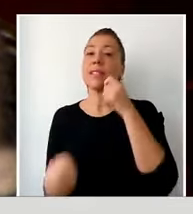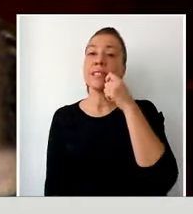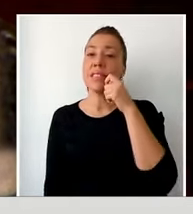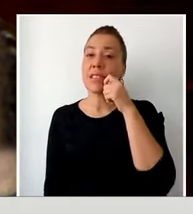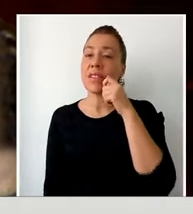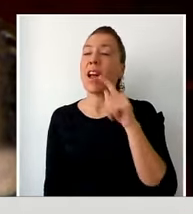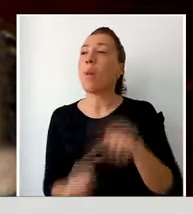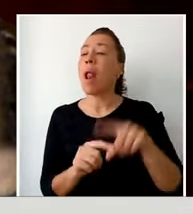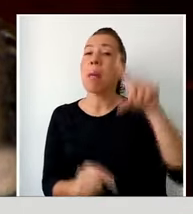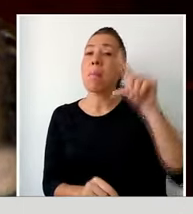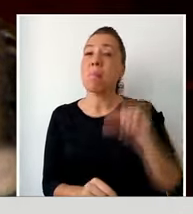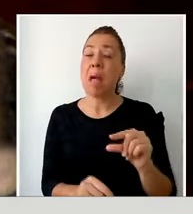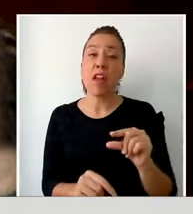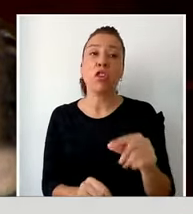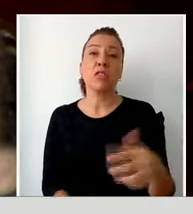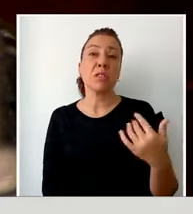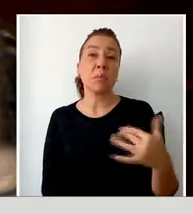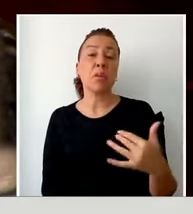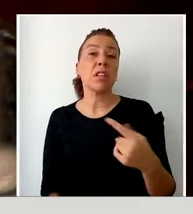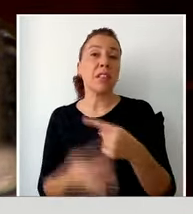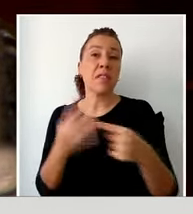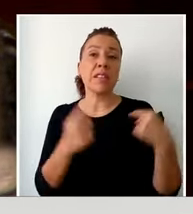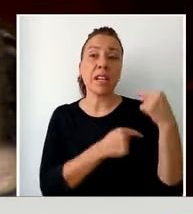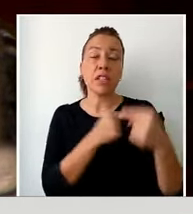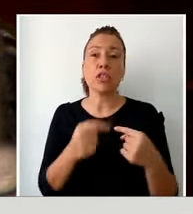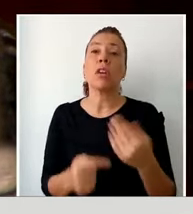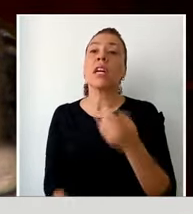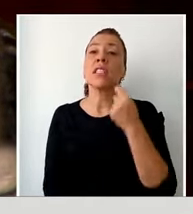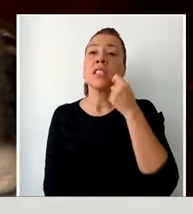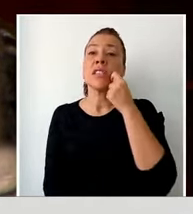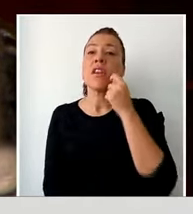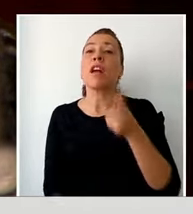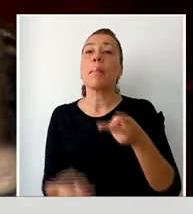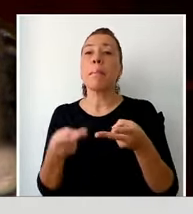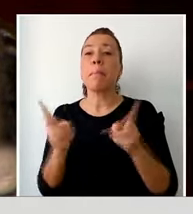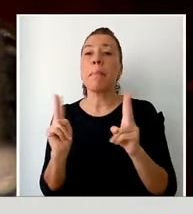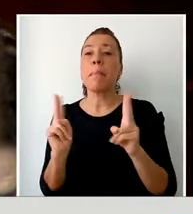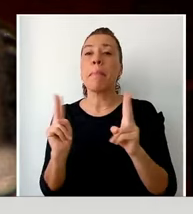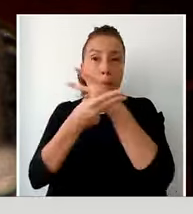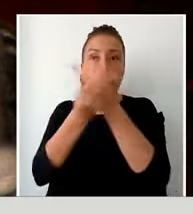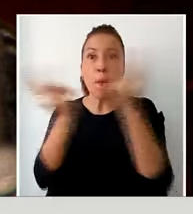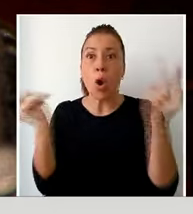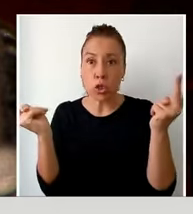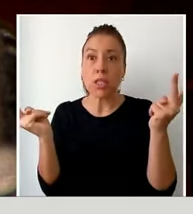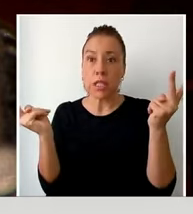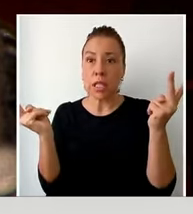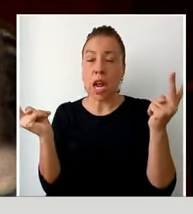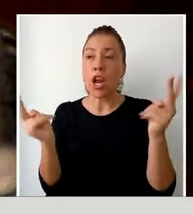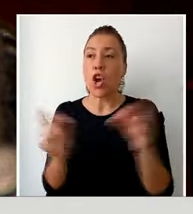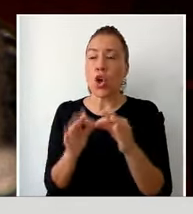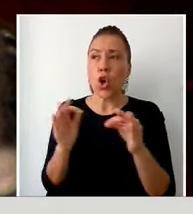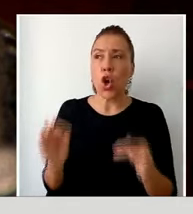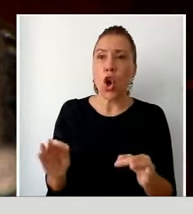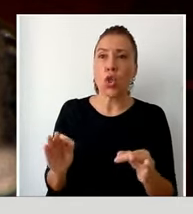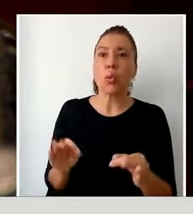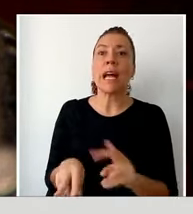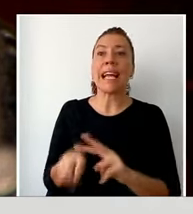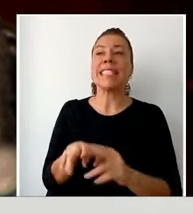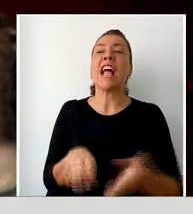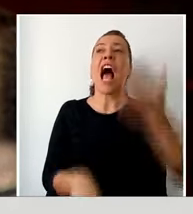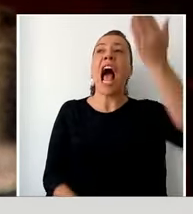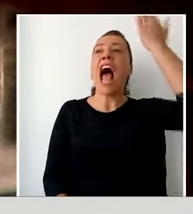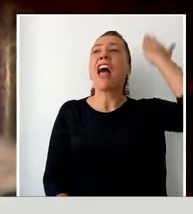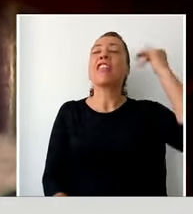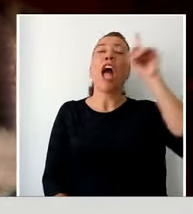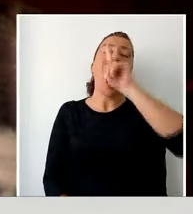considerable de casos sino más bien ha permitido la visibilización de conductas anteriormente normalizadas e